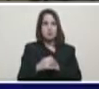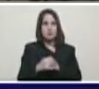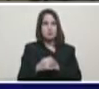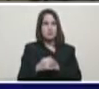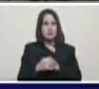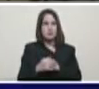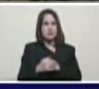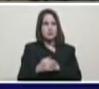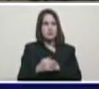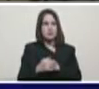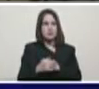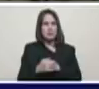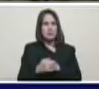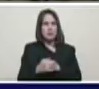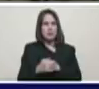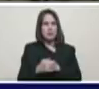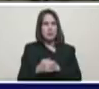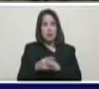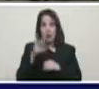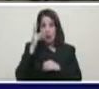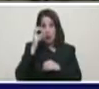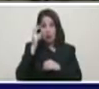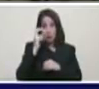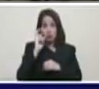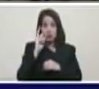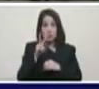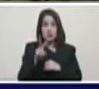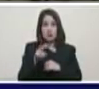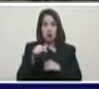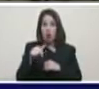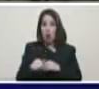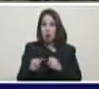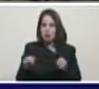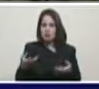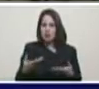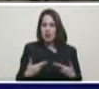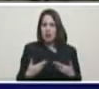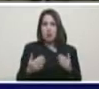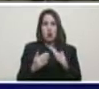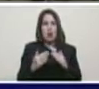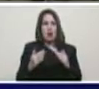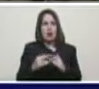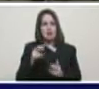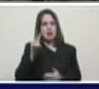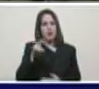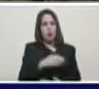transcurso fíjense ustedes escúchenme bien Hoy estamos entregando la vivienda